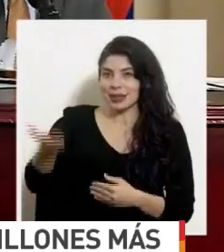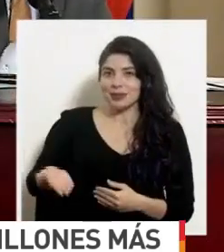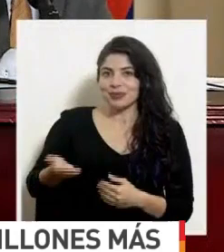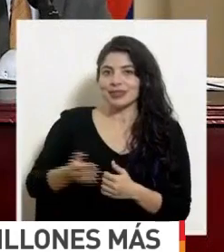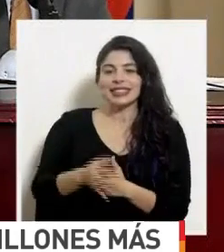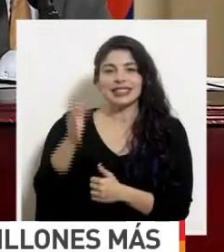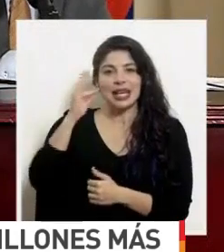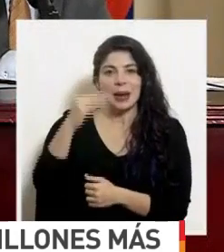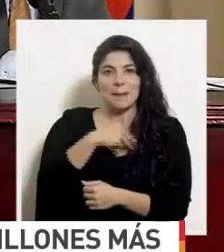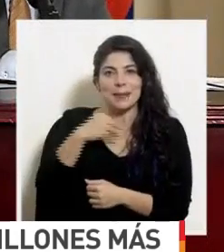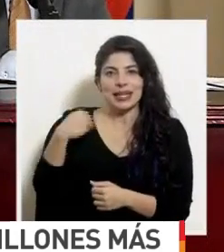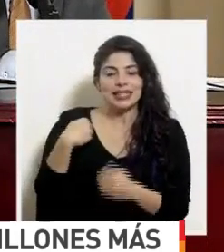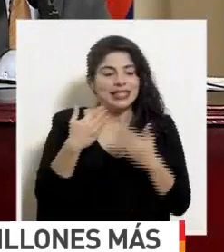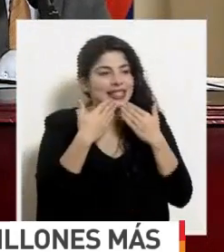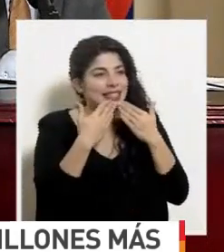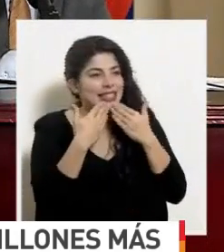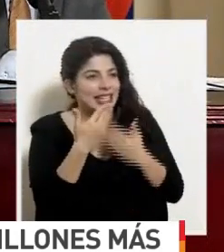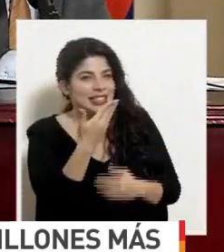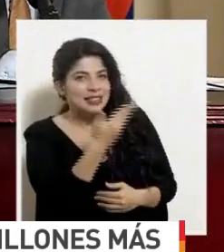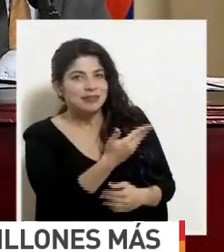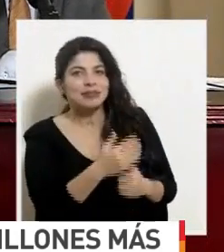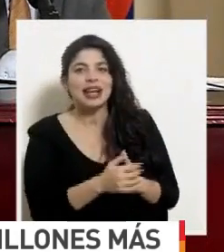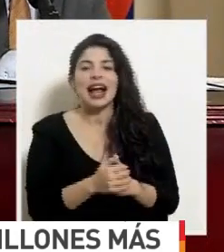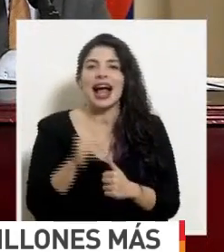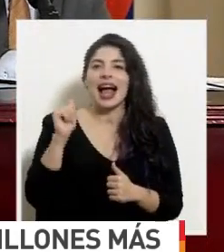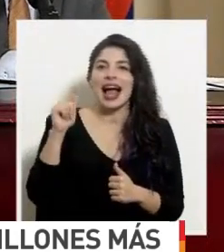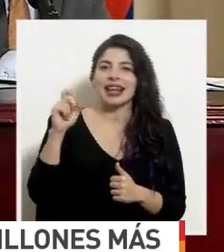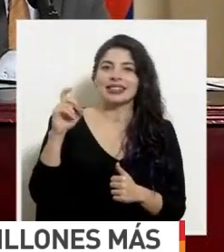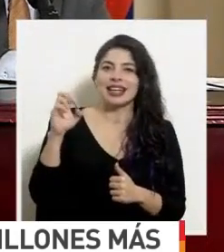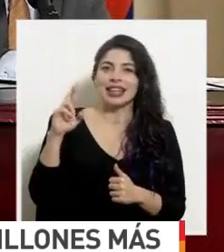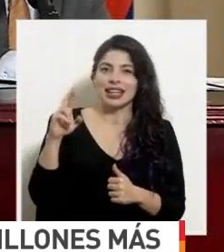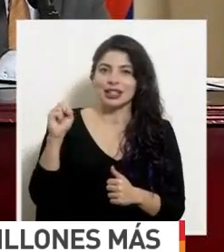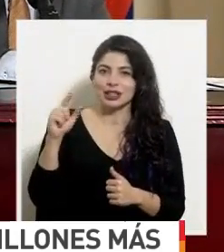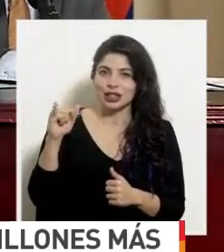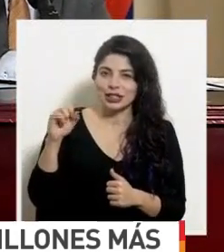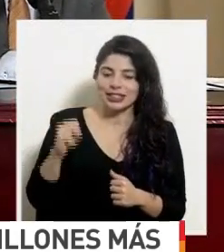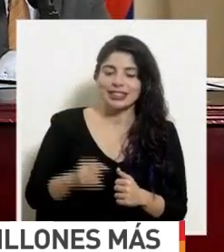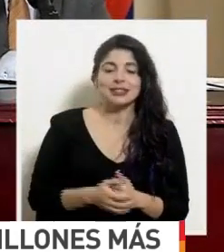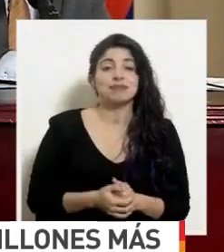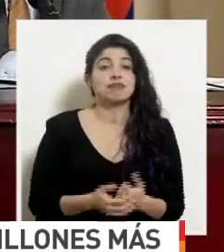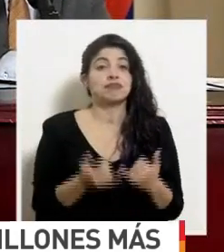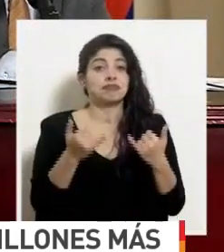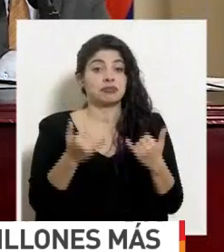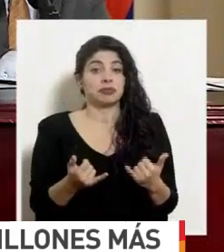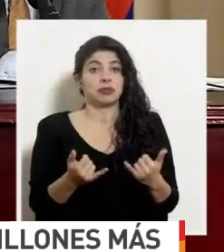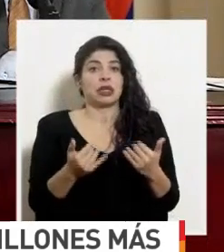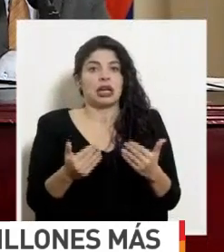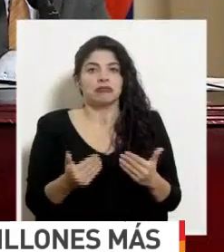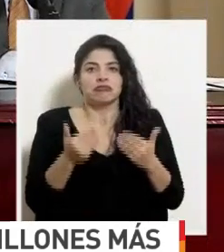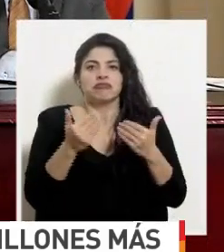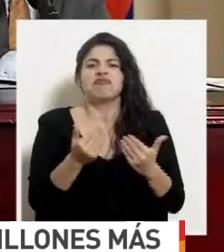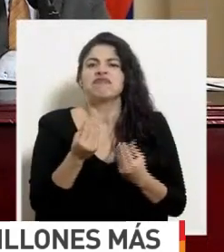usted, señora ministra, y muchísimas gracias a don Alexander Solís. Vamos a